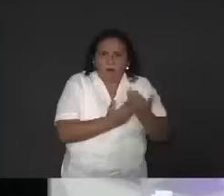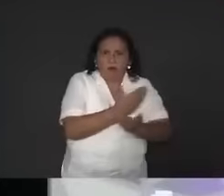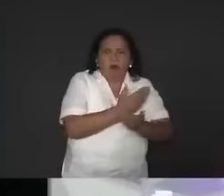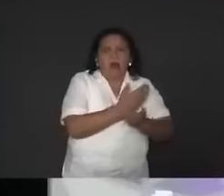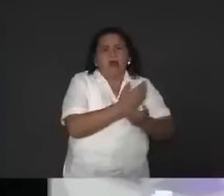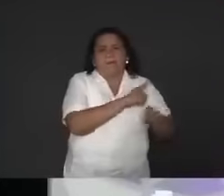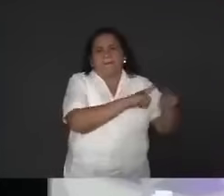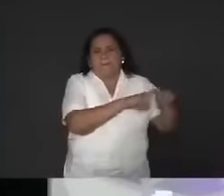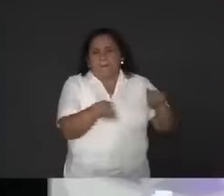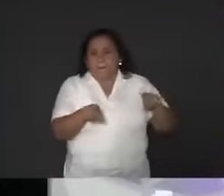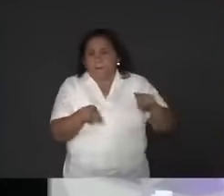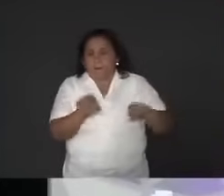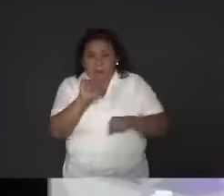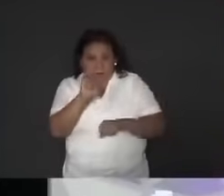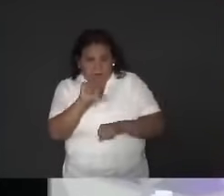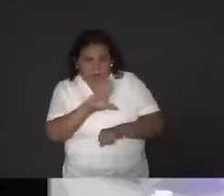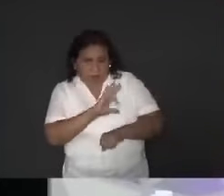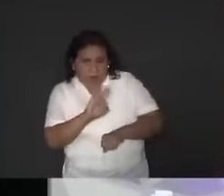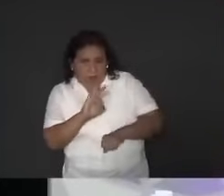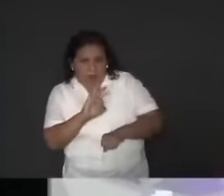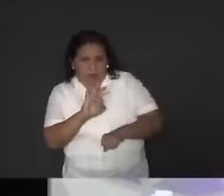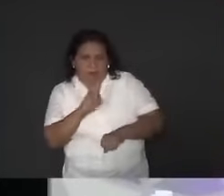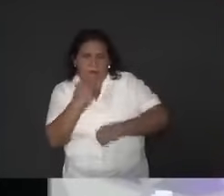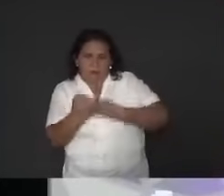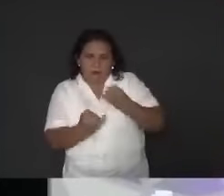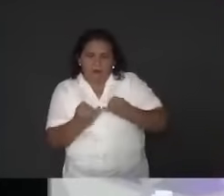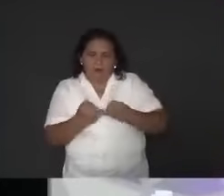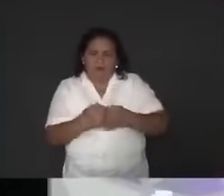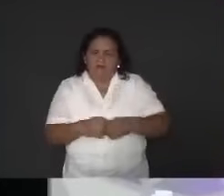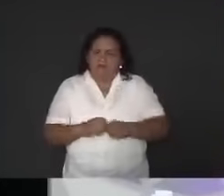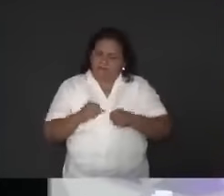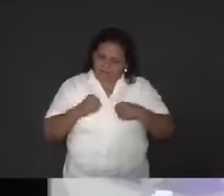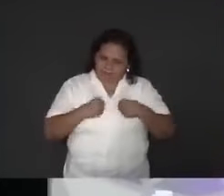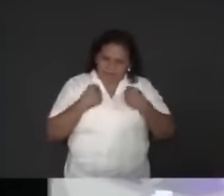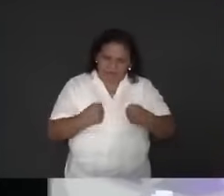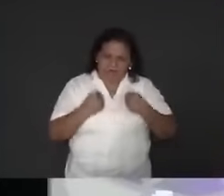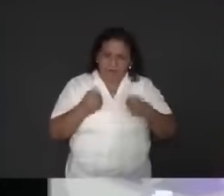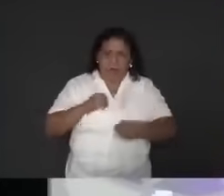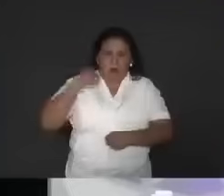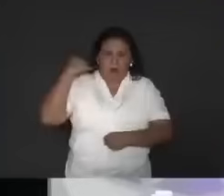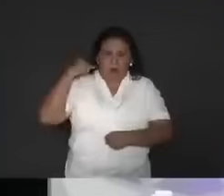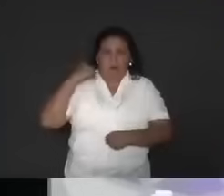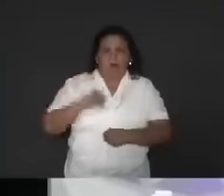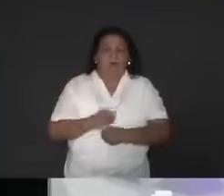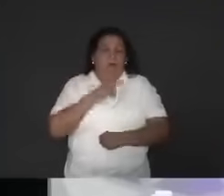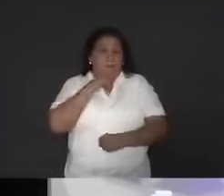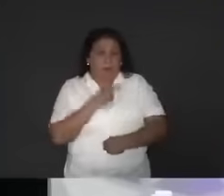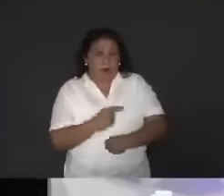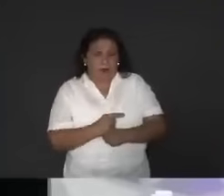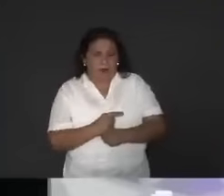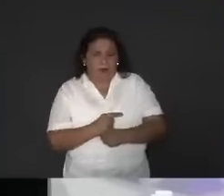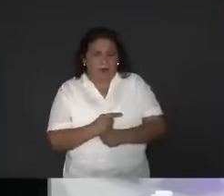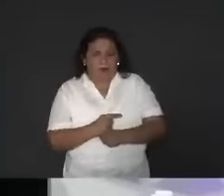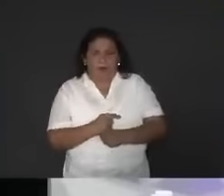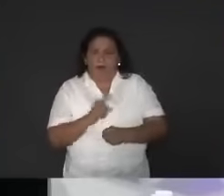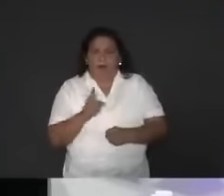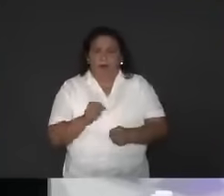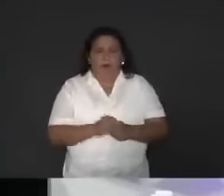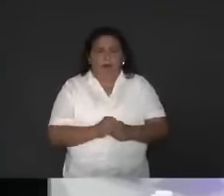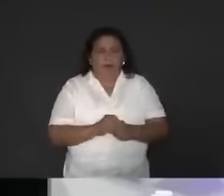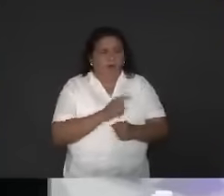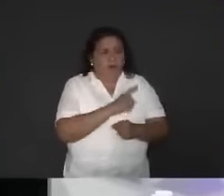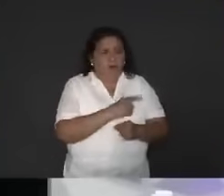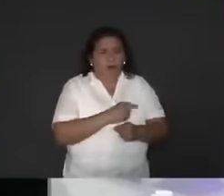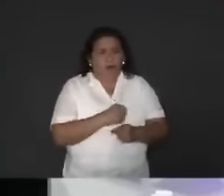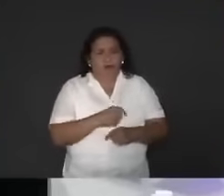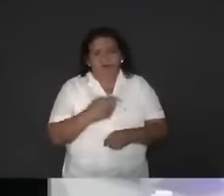opción diferente. Sí se puede ir por más. Ánimo, Yucatán, que todo va a estar mejor. No le creas a los